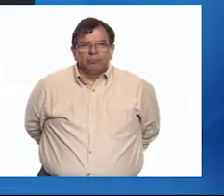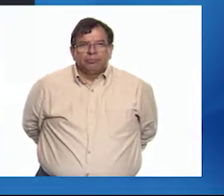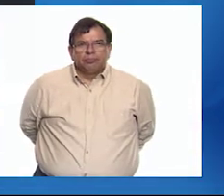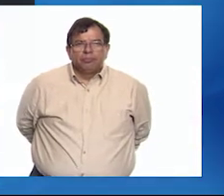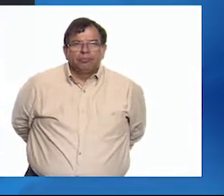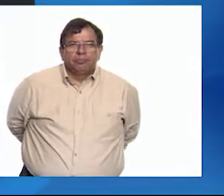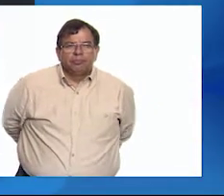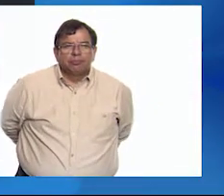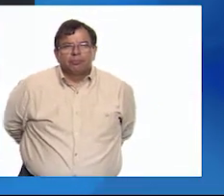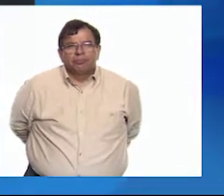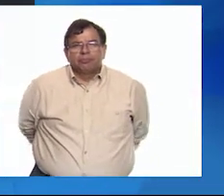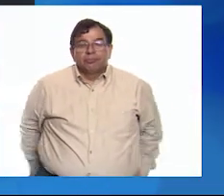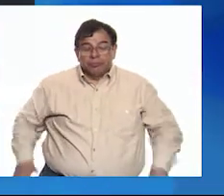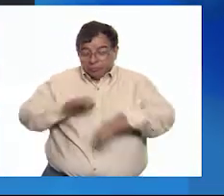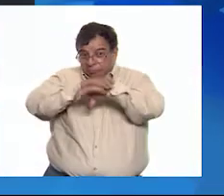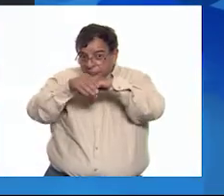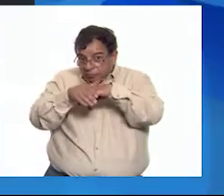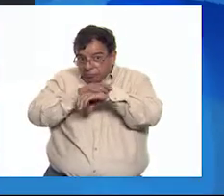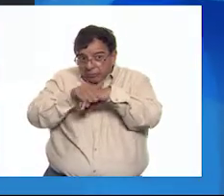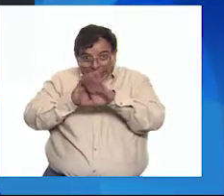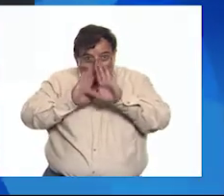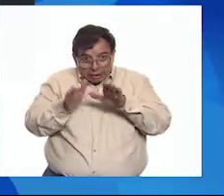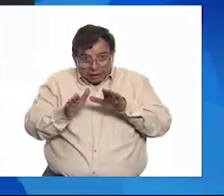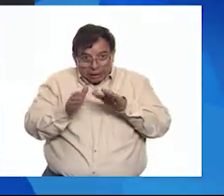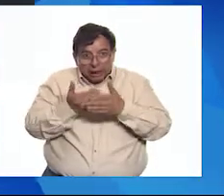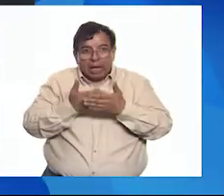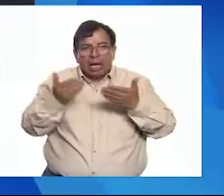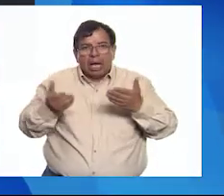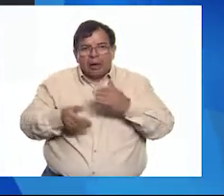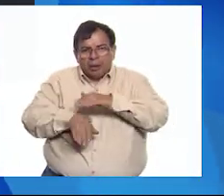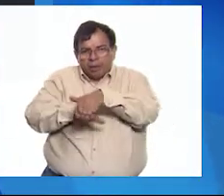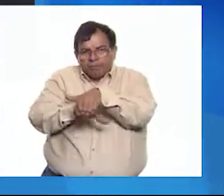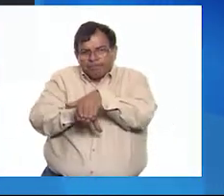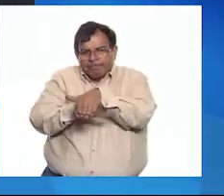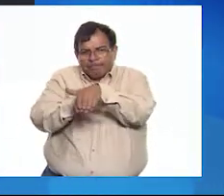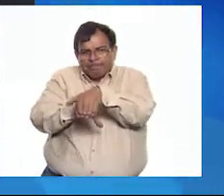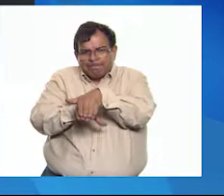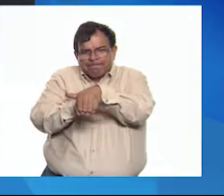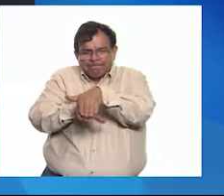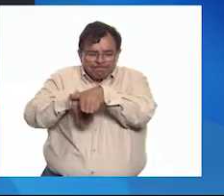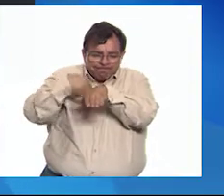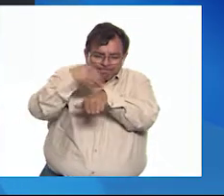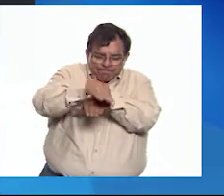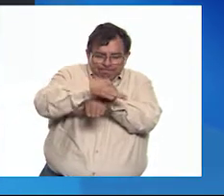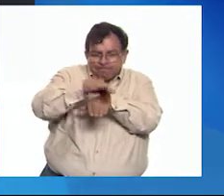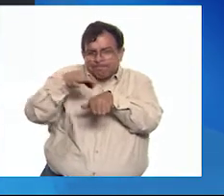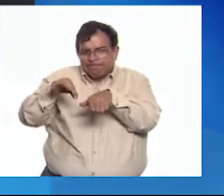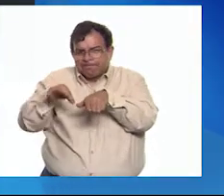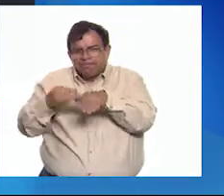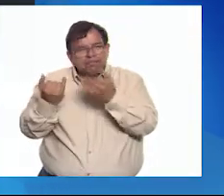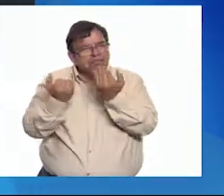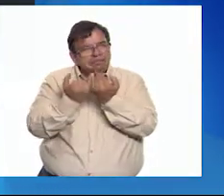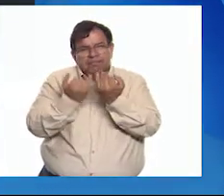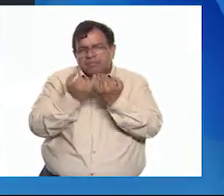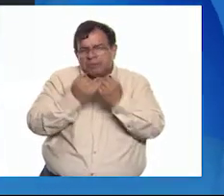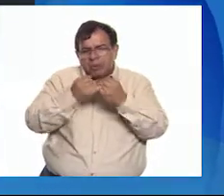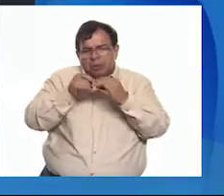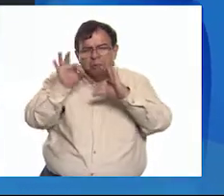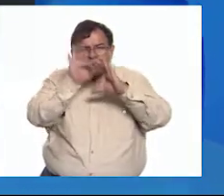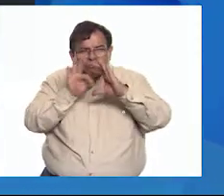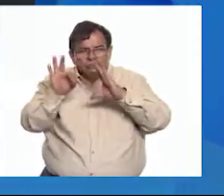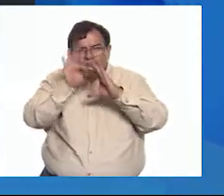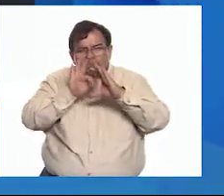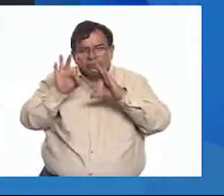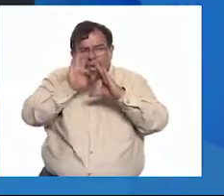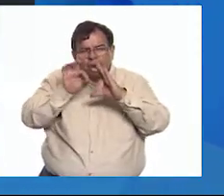Una vez que hayamos terminado con el caparazón, pues lo que sigue es hacer las aletas. De igual manera vamos a realizar patrones circulares